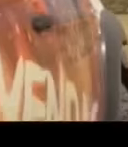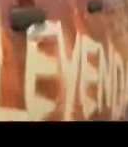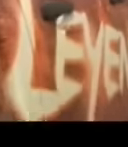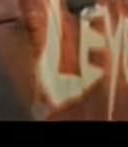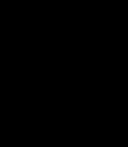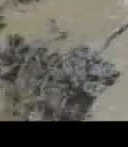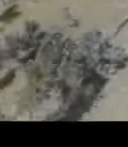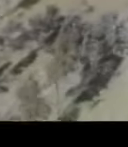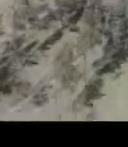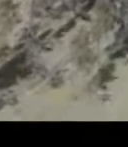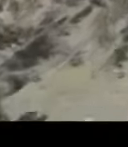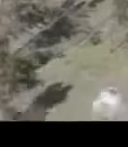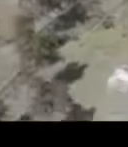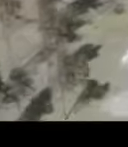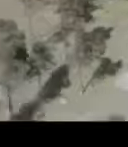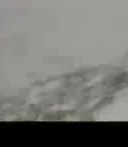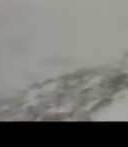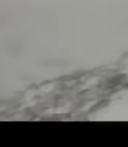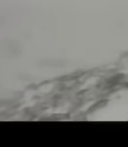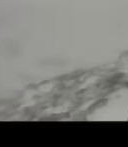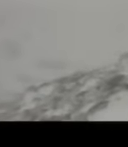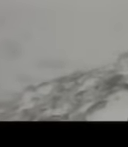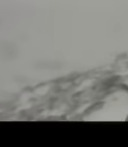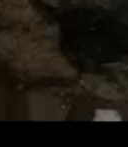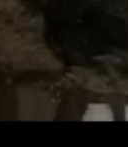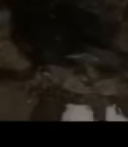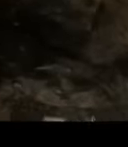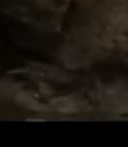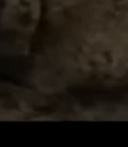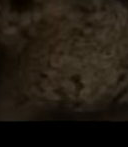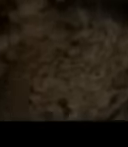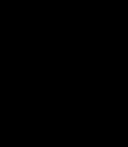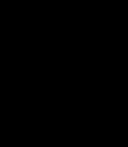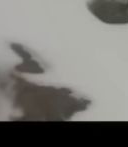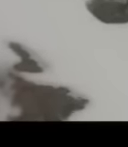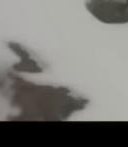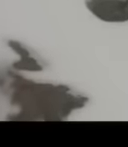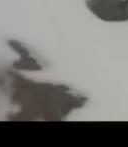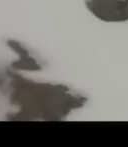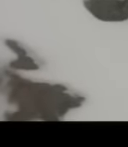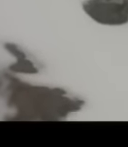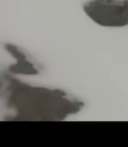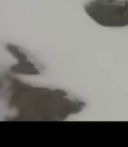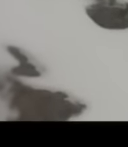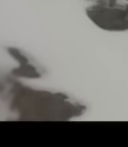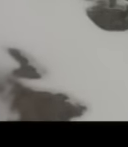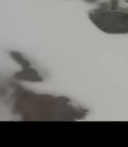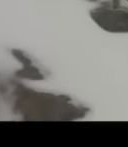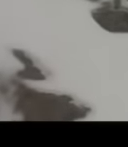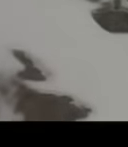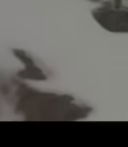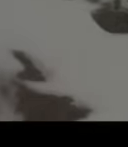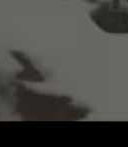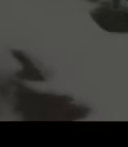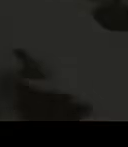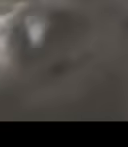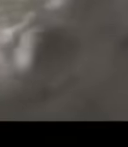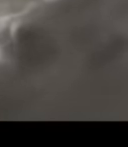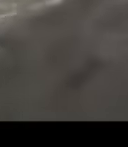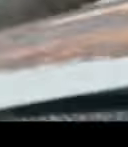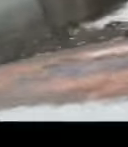de agua. Vamos a la cima del Cayambe, la eterna novia vestida de blanco. ¡Aquí estamos, en el Cayambe!